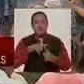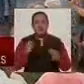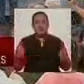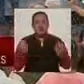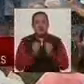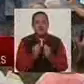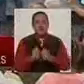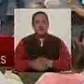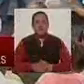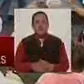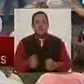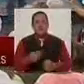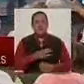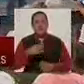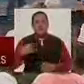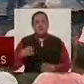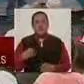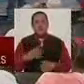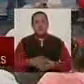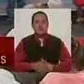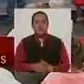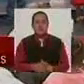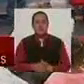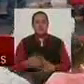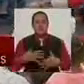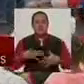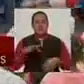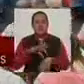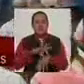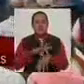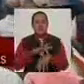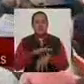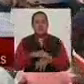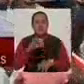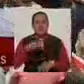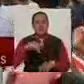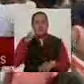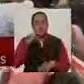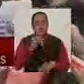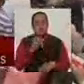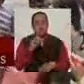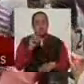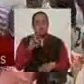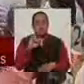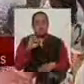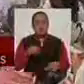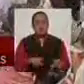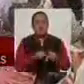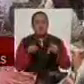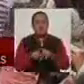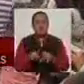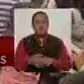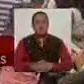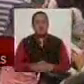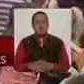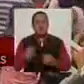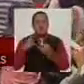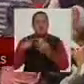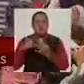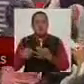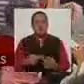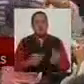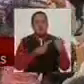compañía de la ministra de Salud, Midori de Javish, y también los